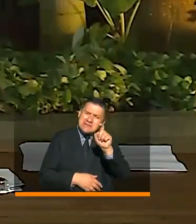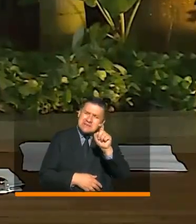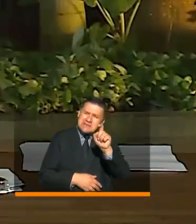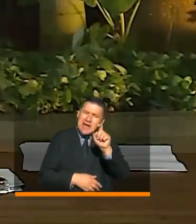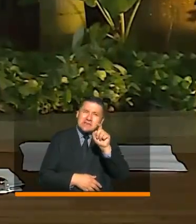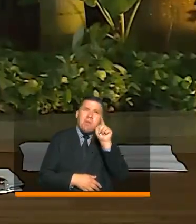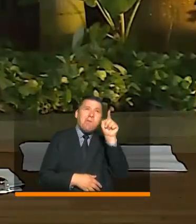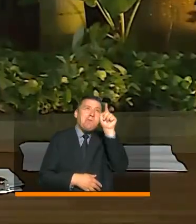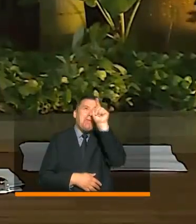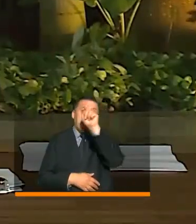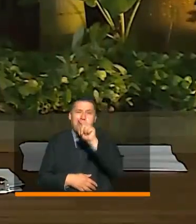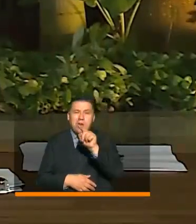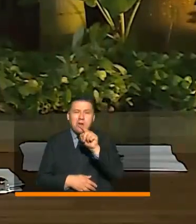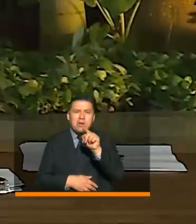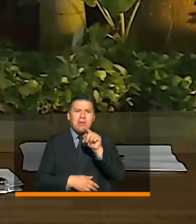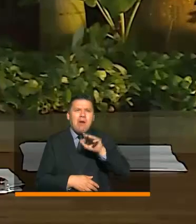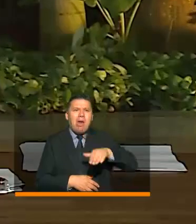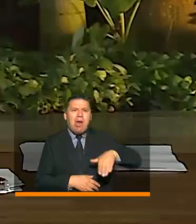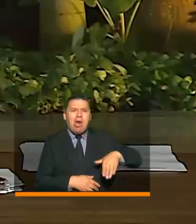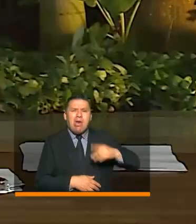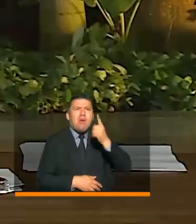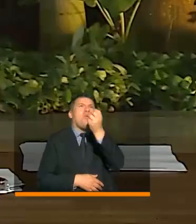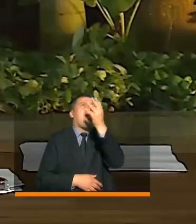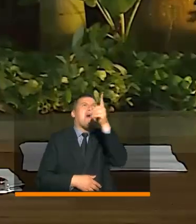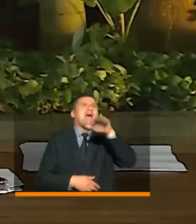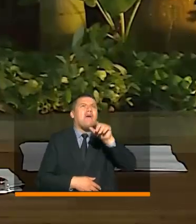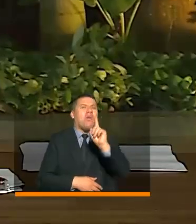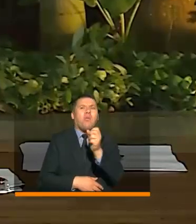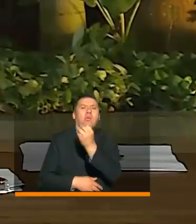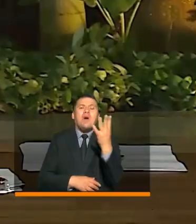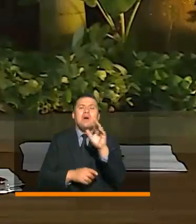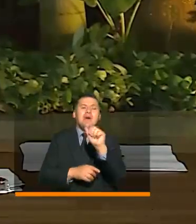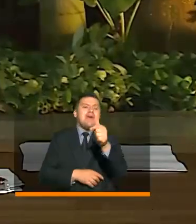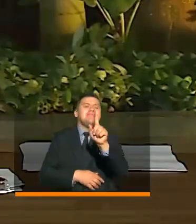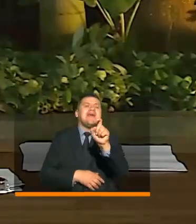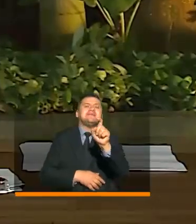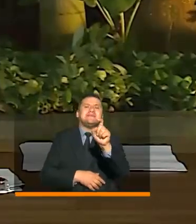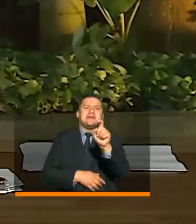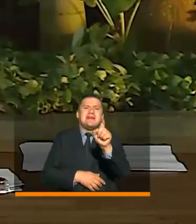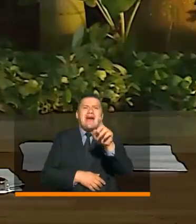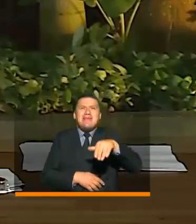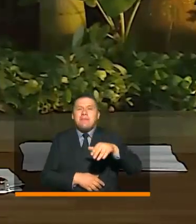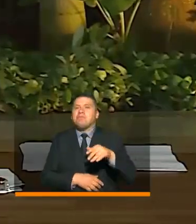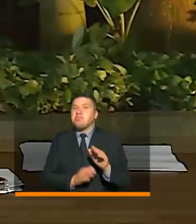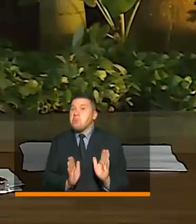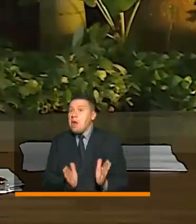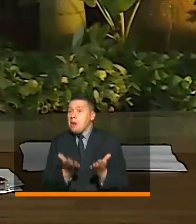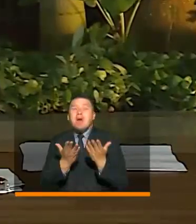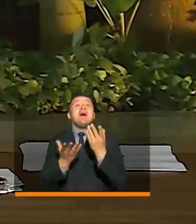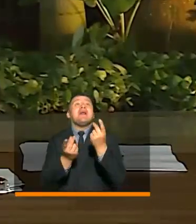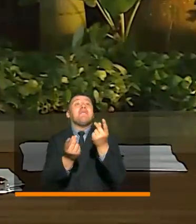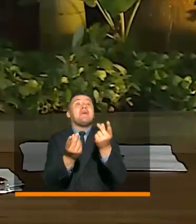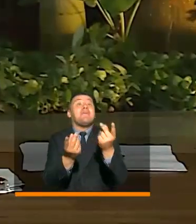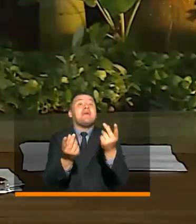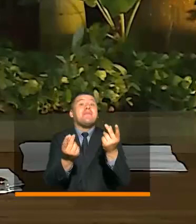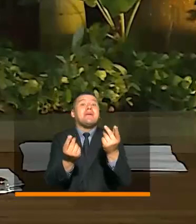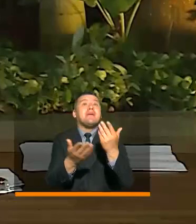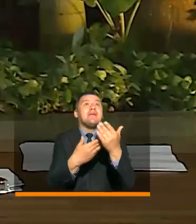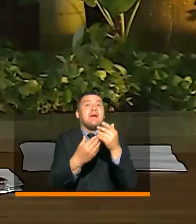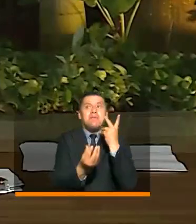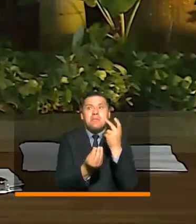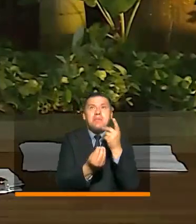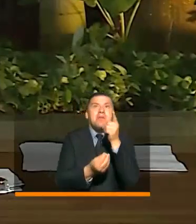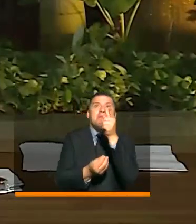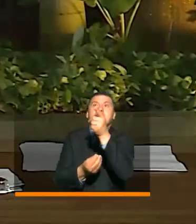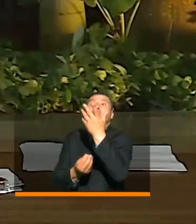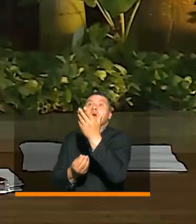de nuestra geografía que estaban quedados. Ayer ya estábamos hablando de 5, es decir, viene mejorando el desempeño región a región, lugar a